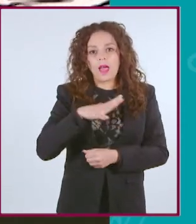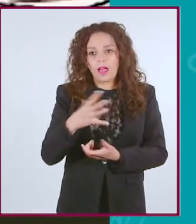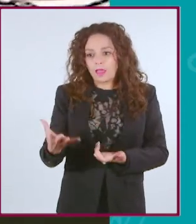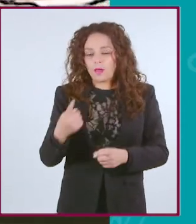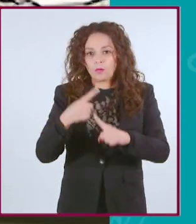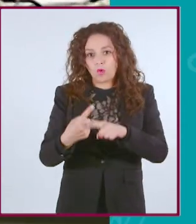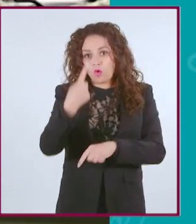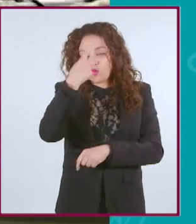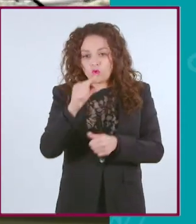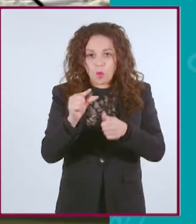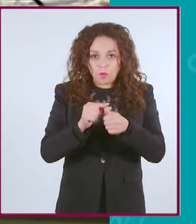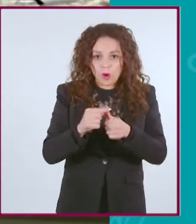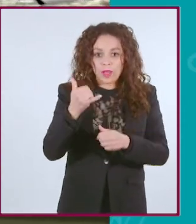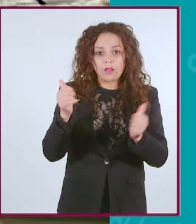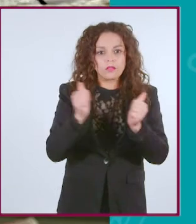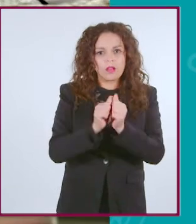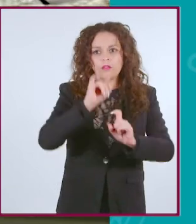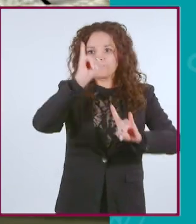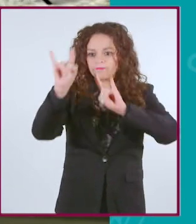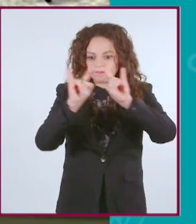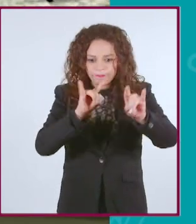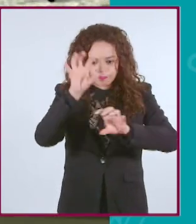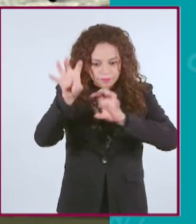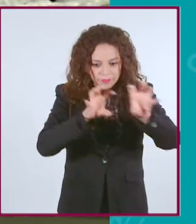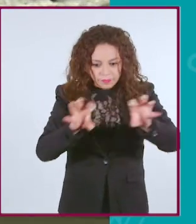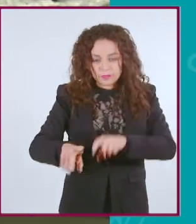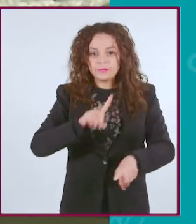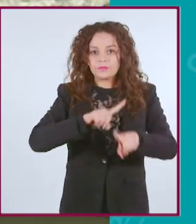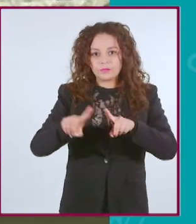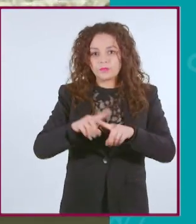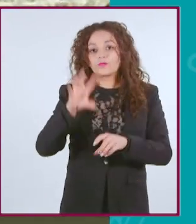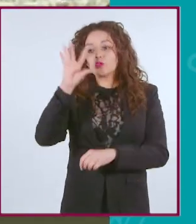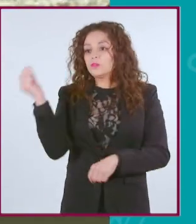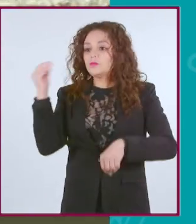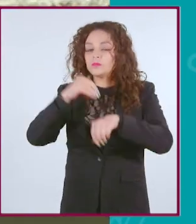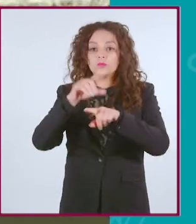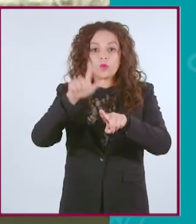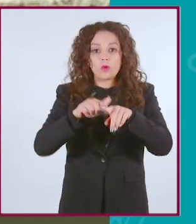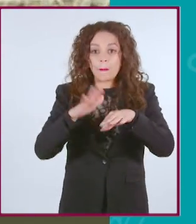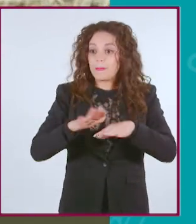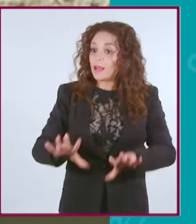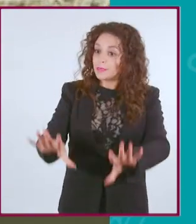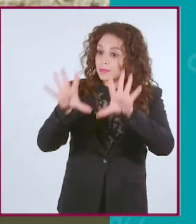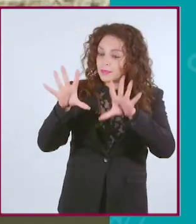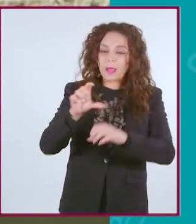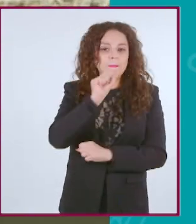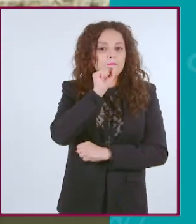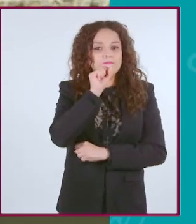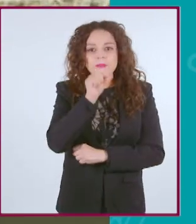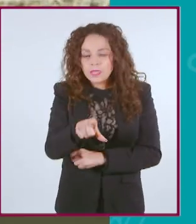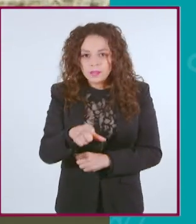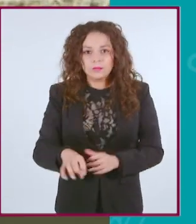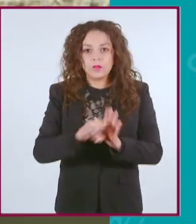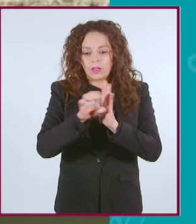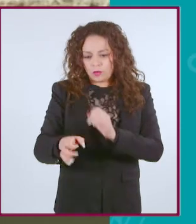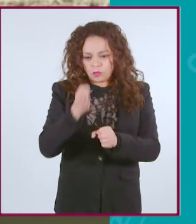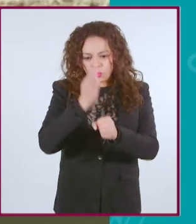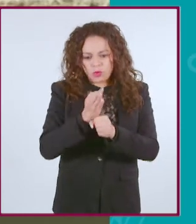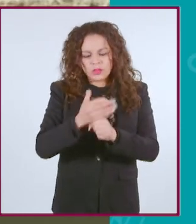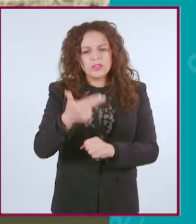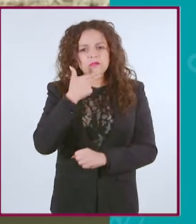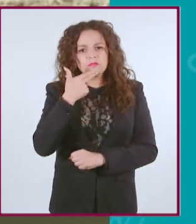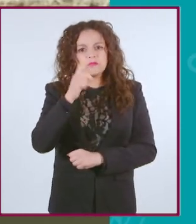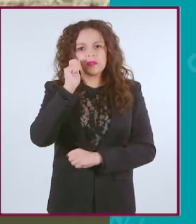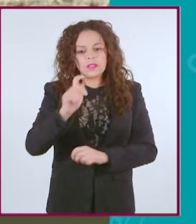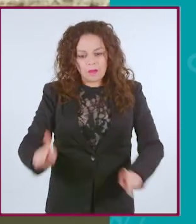también checamos el estampado. Y si le queremos levantar un colorido, también lo hacemos lo mismo. Es como ahorita los patrones que se andan usando de